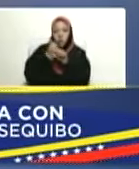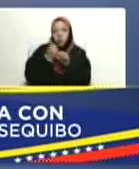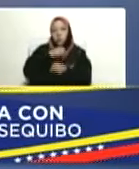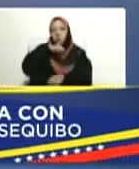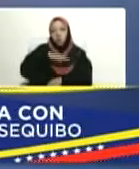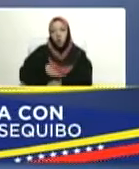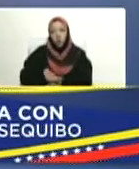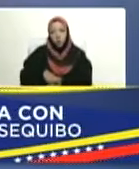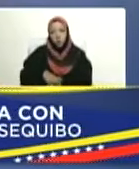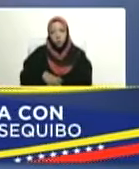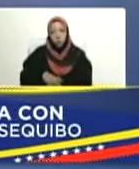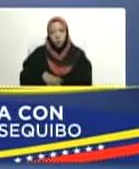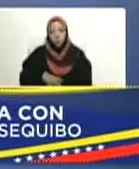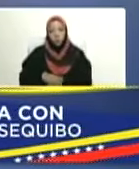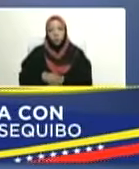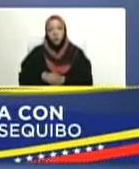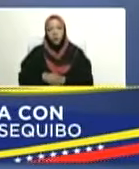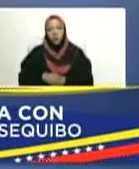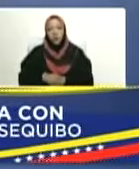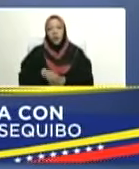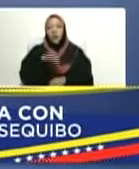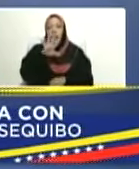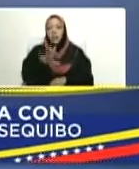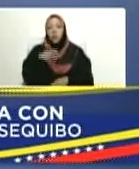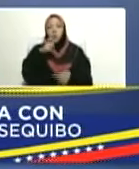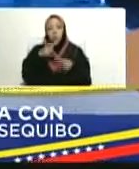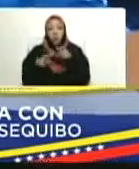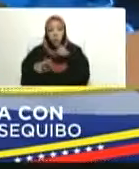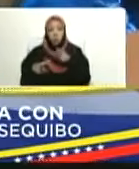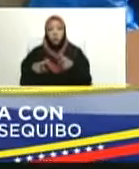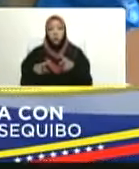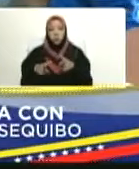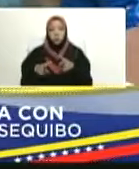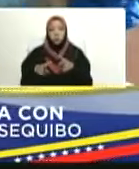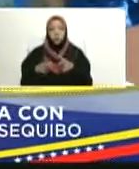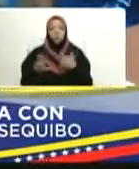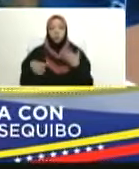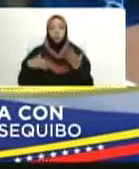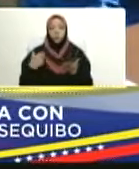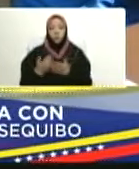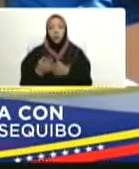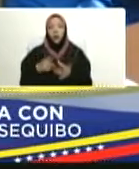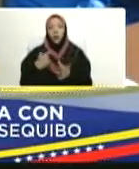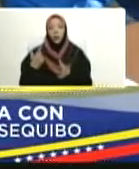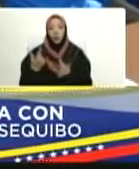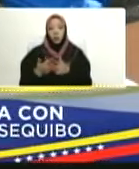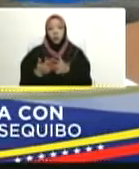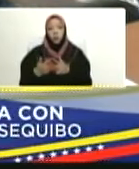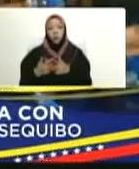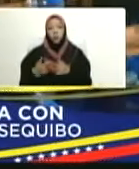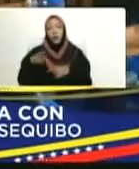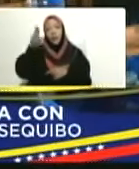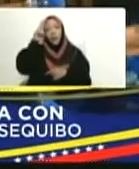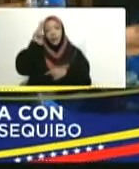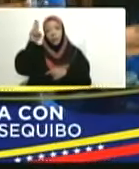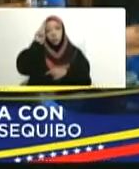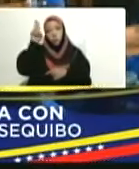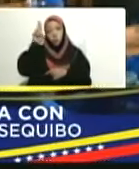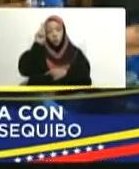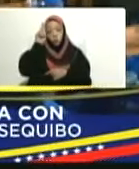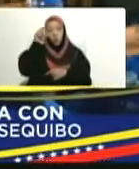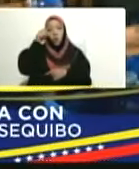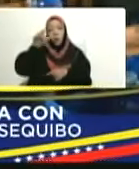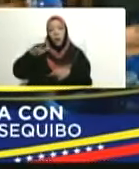históricos. Tienen las cinco preguntas y vayamos entonces con la razón, con